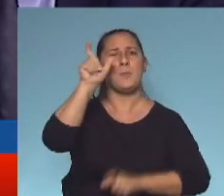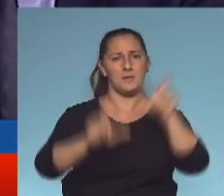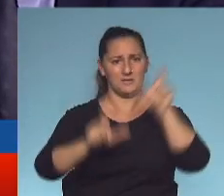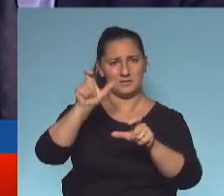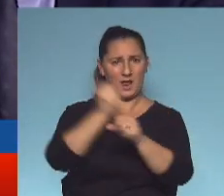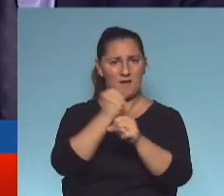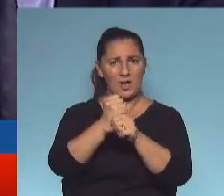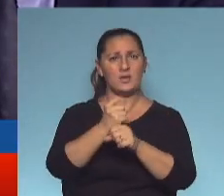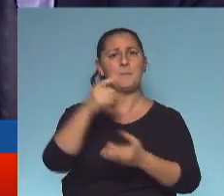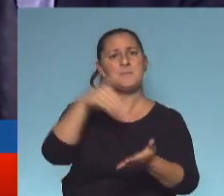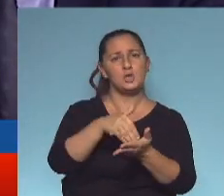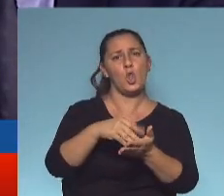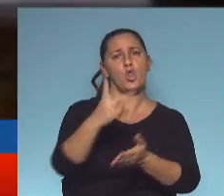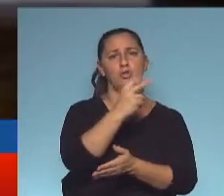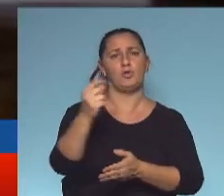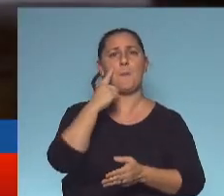trabajadores y el 1.200.000